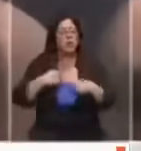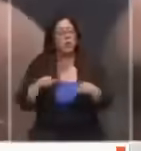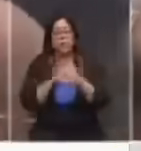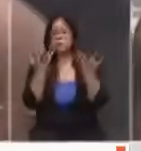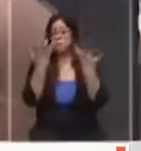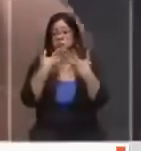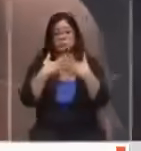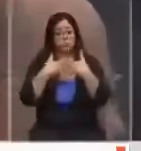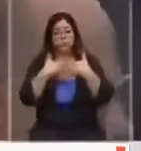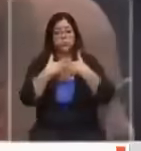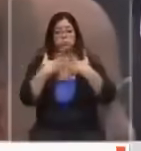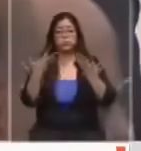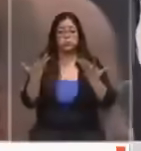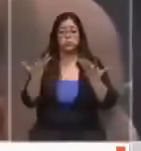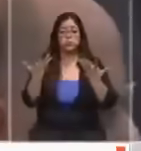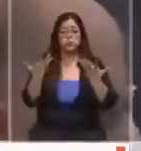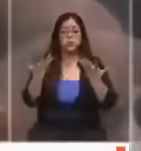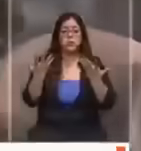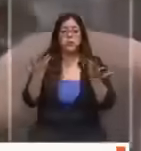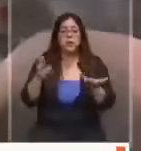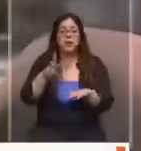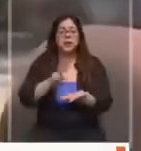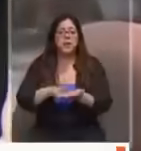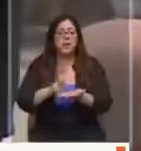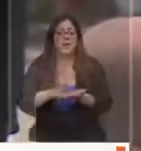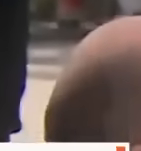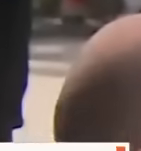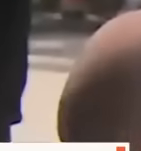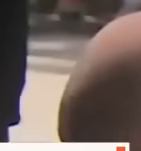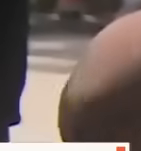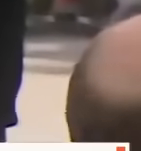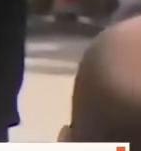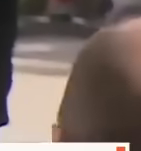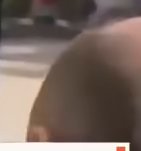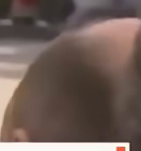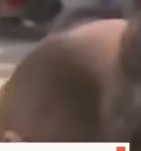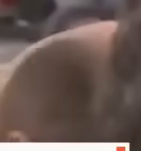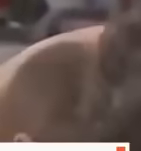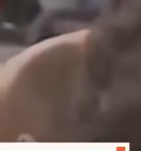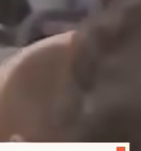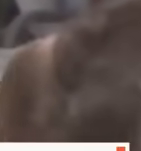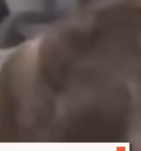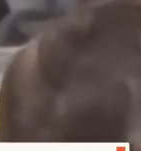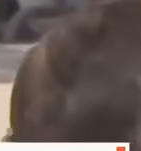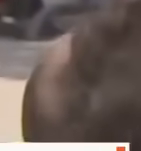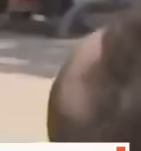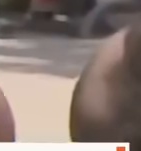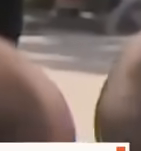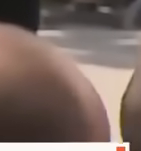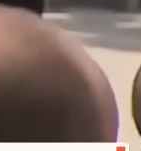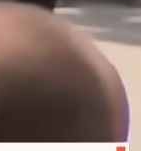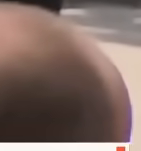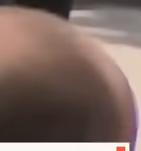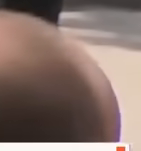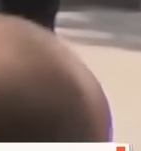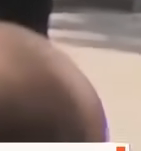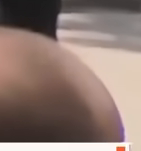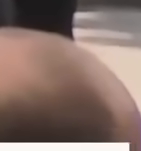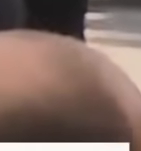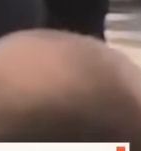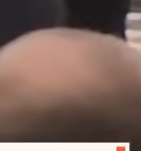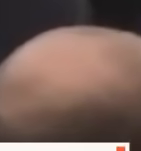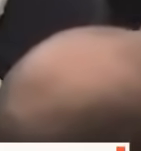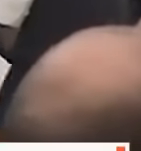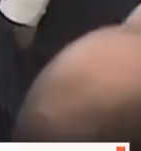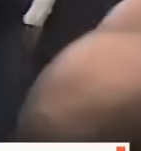porque realmente ha sido muy, muy dura esta situación. Se baja la nieta también. En este minuto está Cecilia Morel